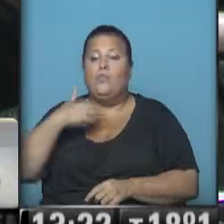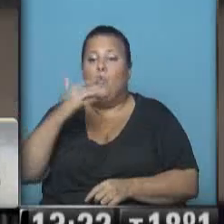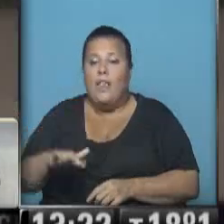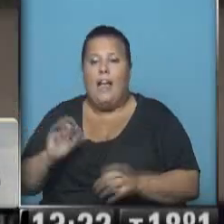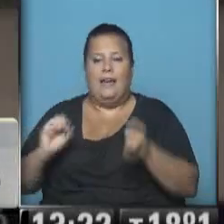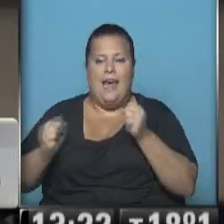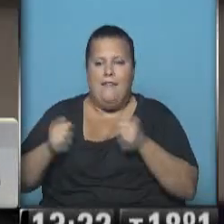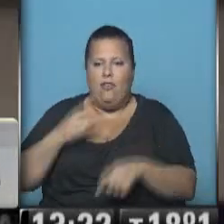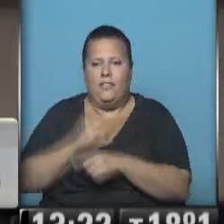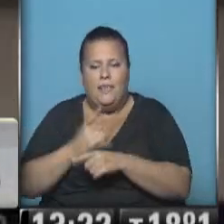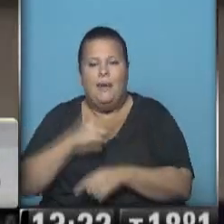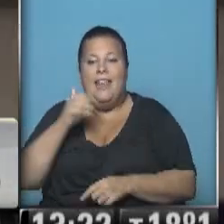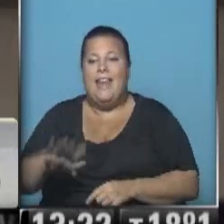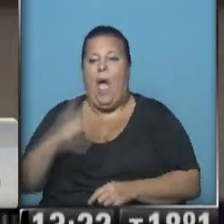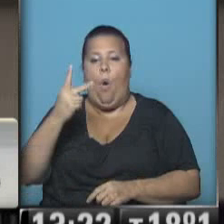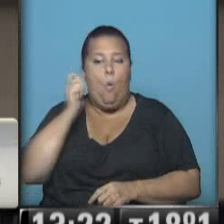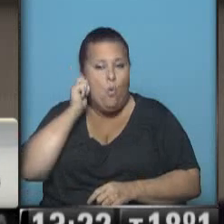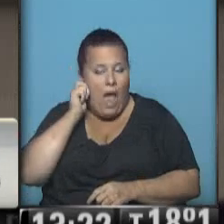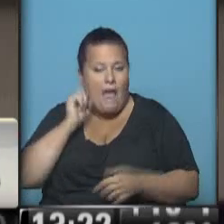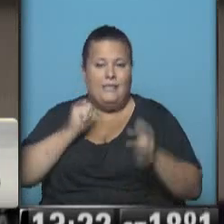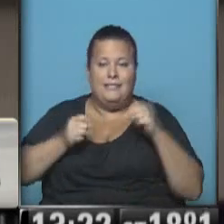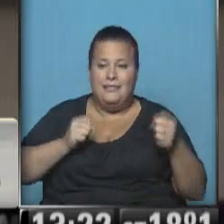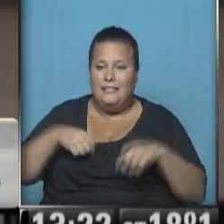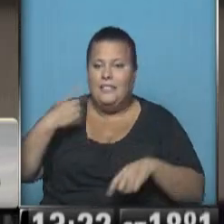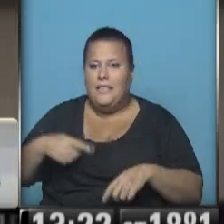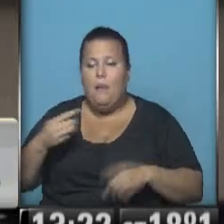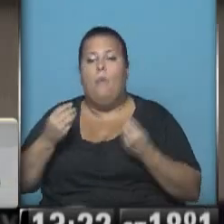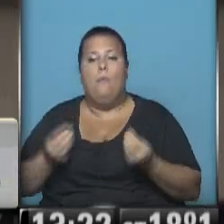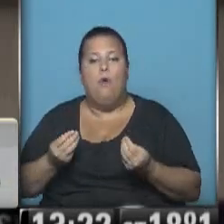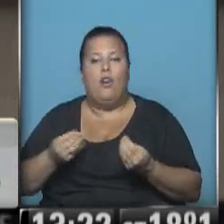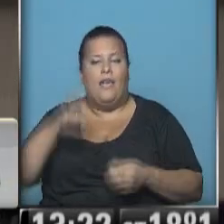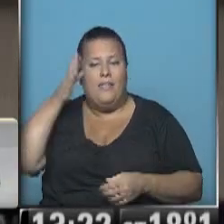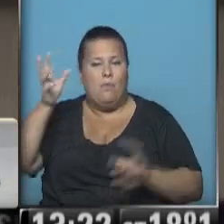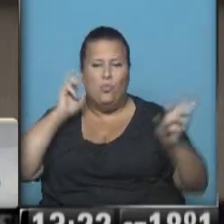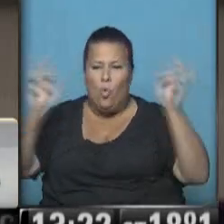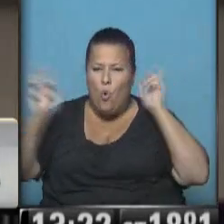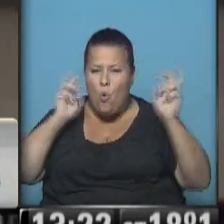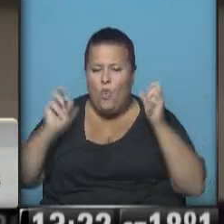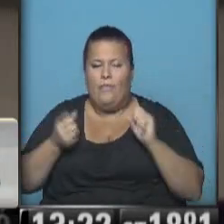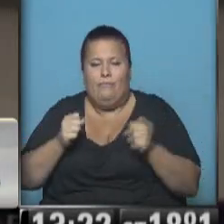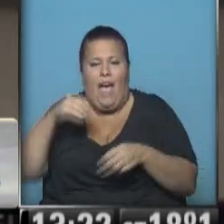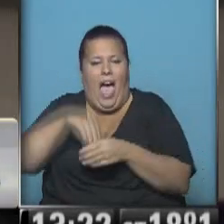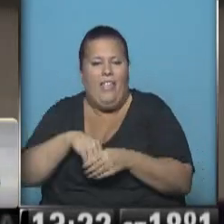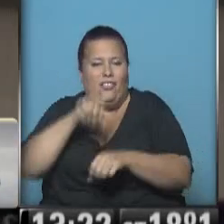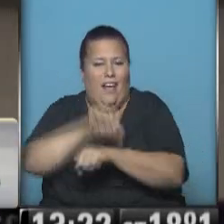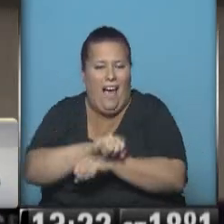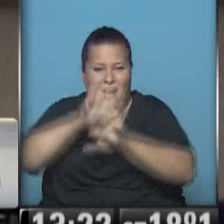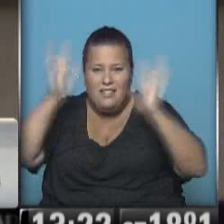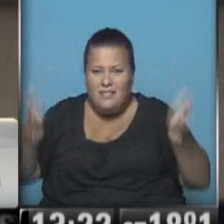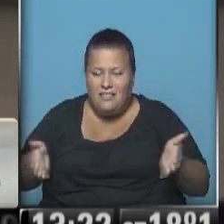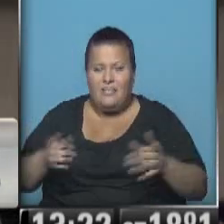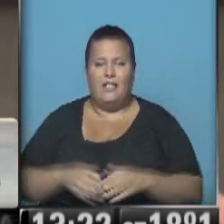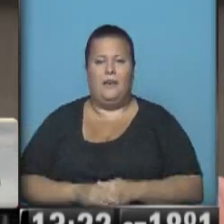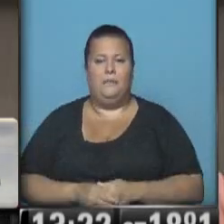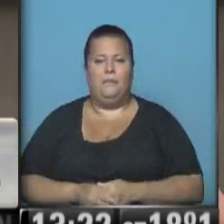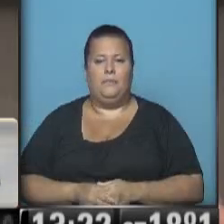Estaba tensa todo el tiempo su nena que tiene un año estaba tensa todo el tiempo por el exceso de ruidos y la tensión que se vive Todo el tiempo en